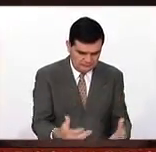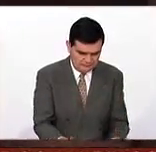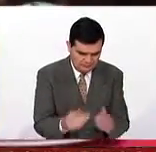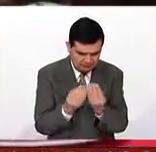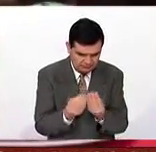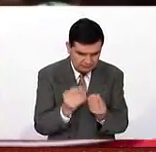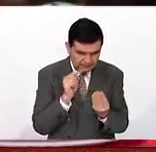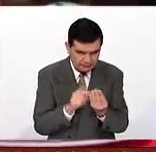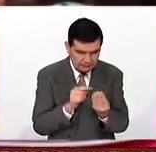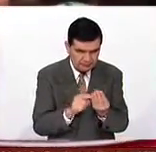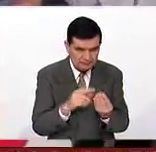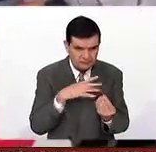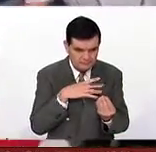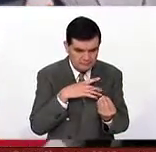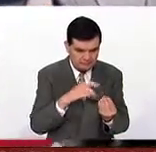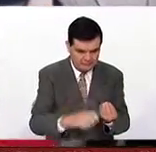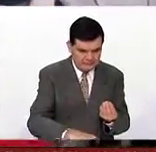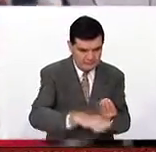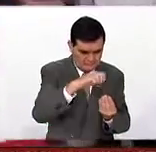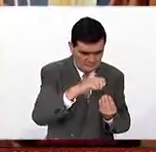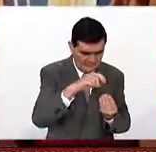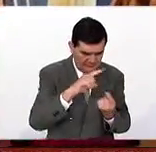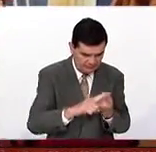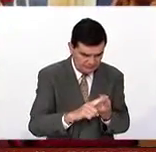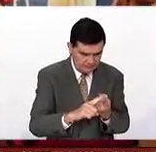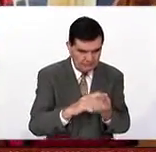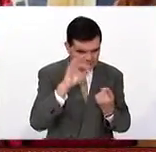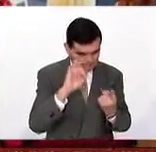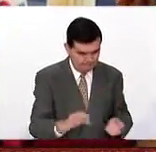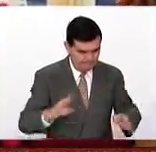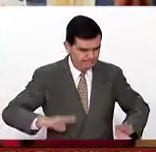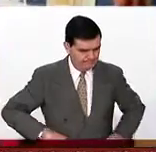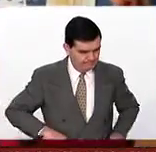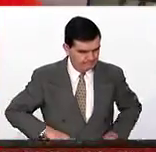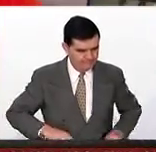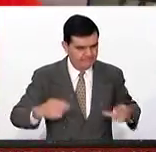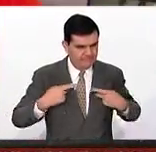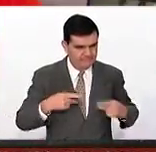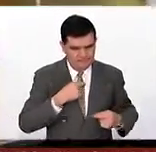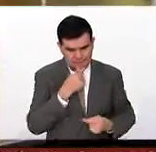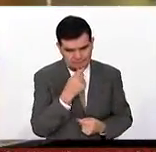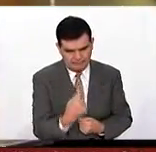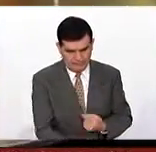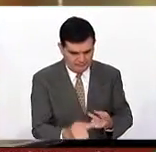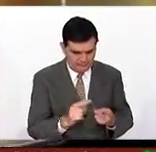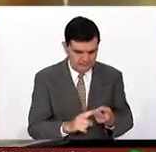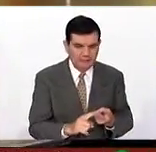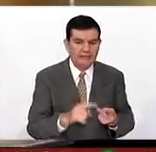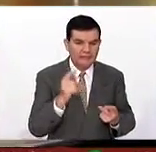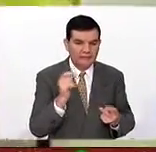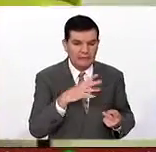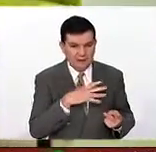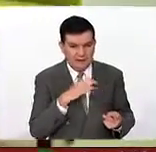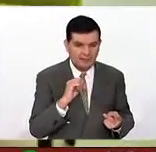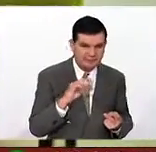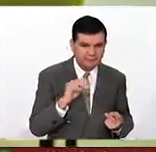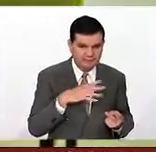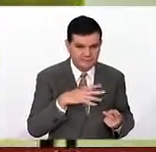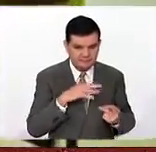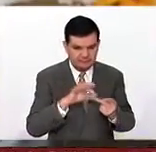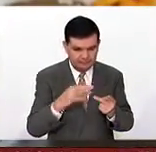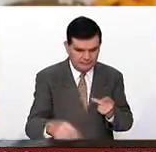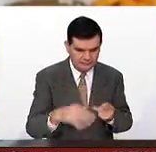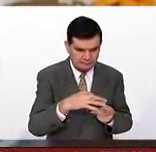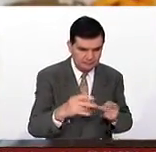comprar tenga la edad propia de la criatura se pueda determinar bien si tiene o no piezas sueltas